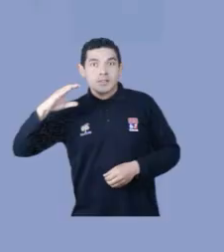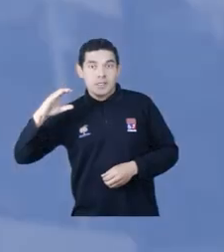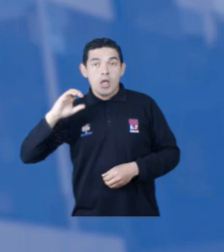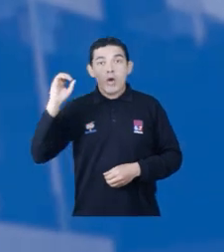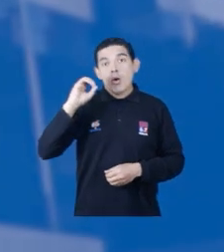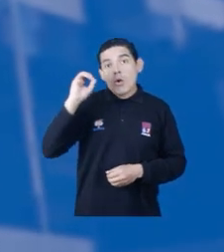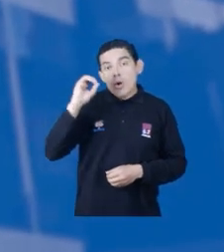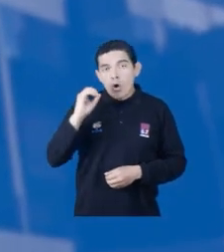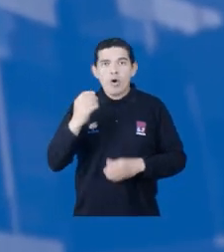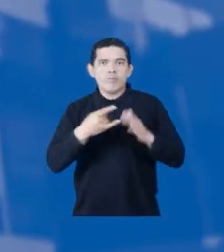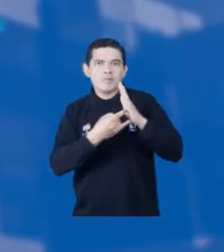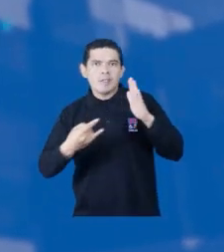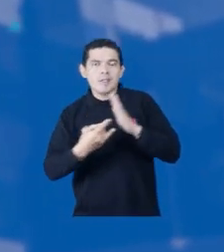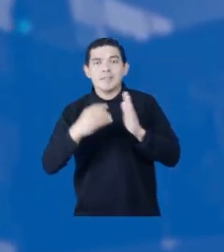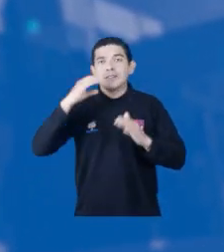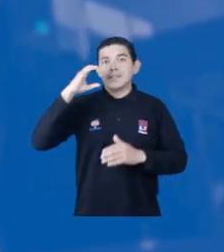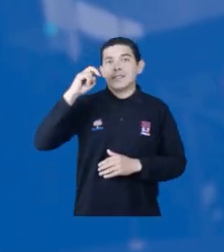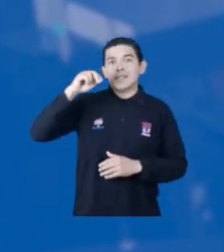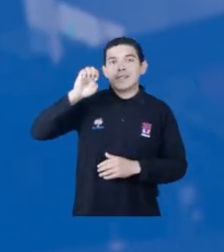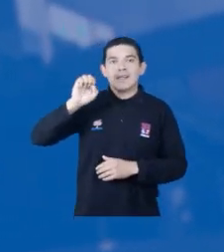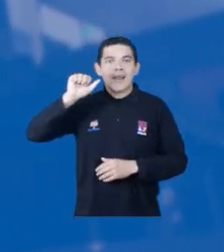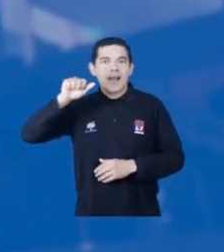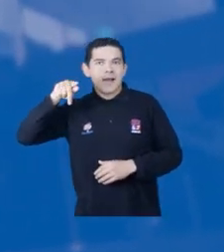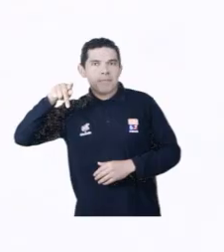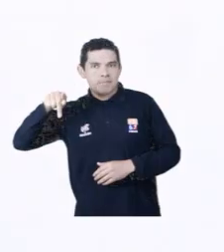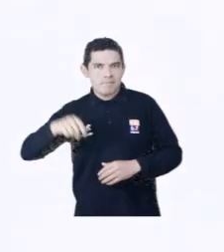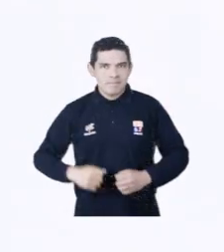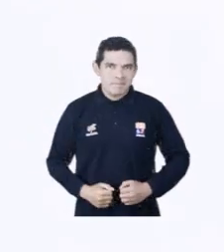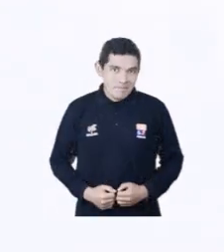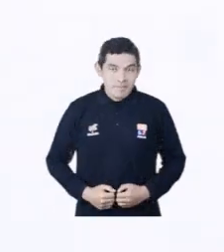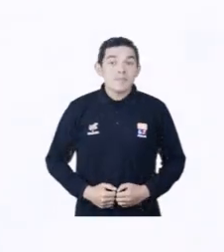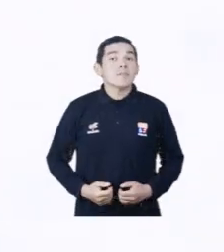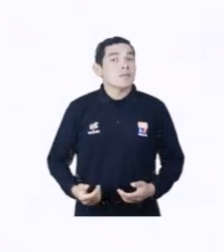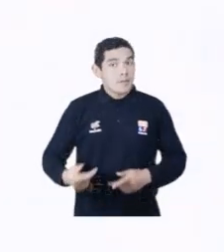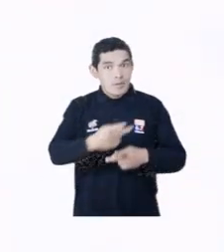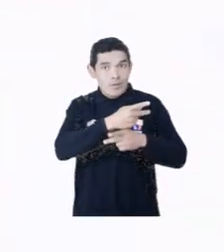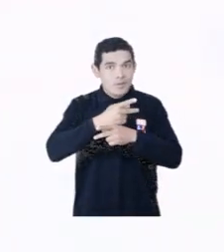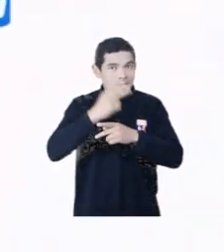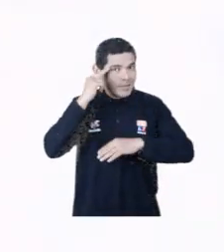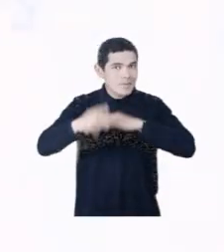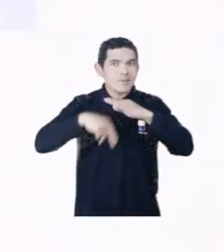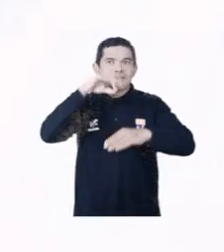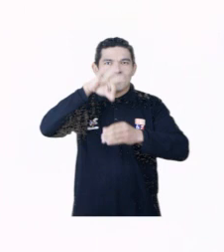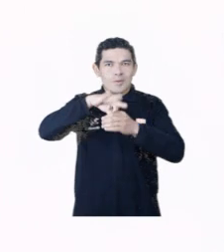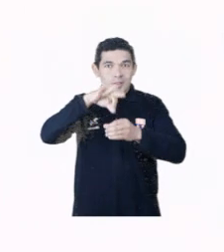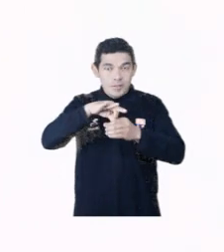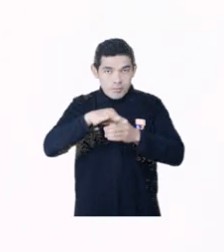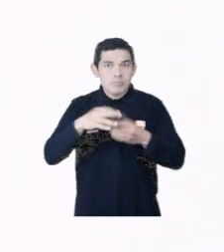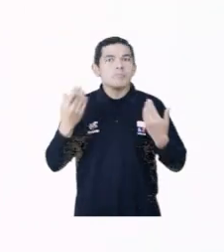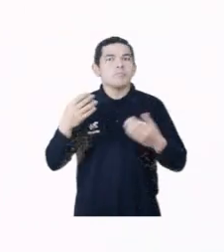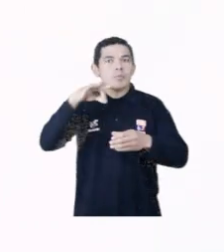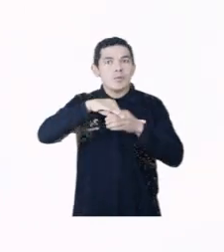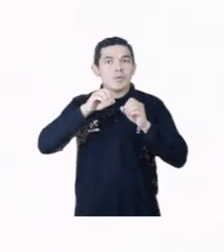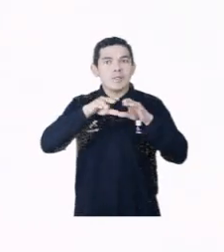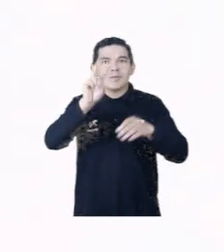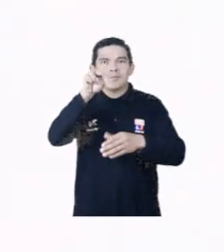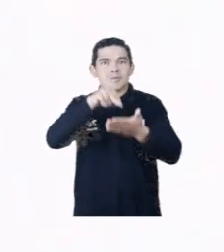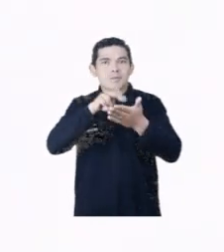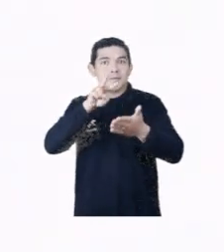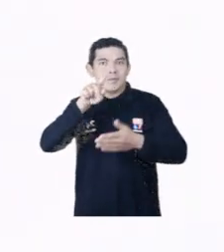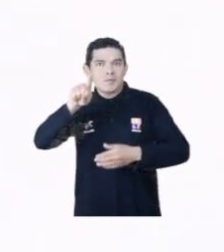lugarvotacion.cne.gov.es o descárgate el aplicativo CNE App. Consejo Nacional Electoral. Elecciones